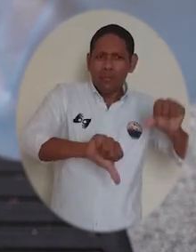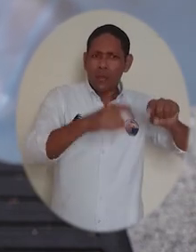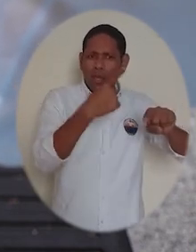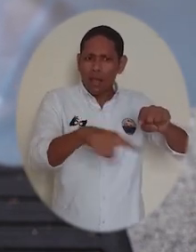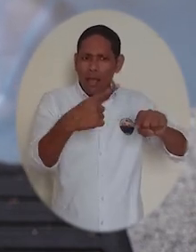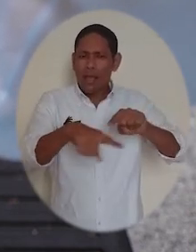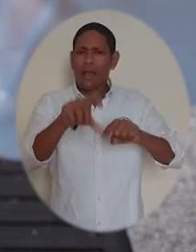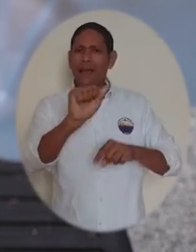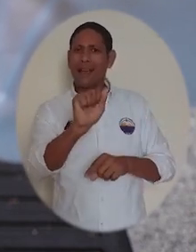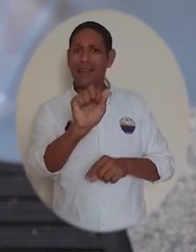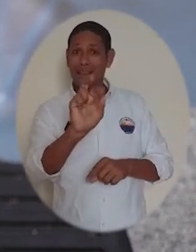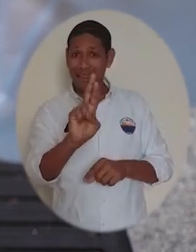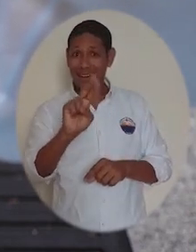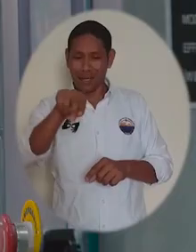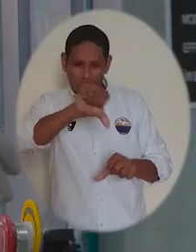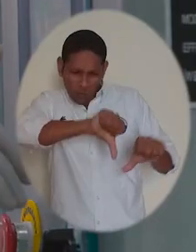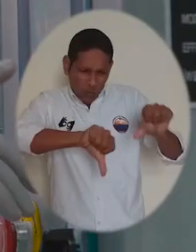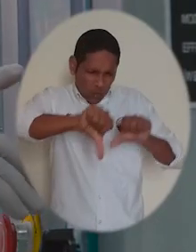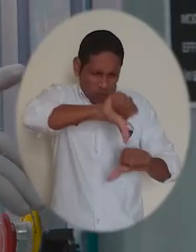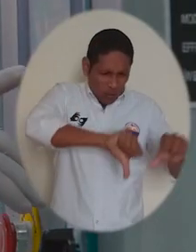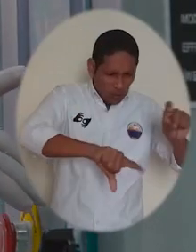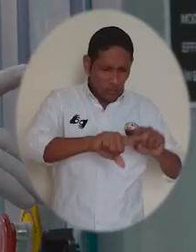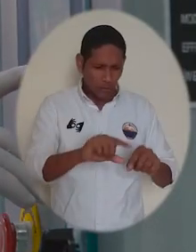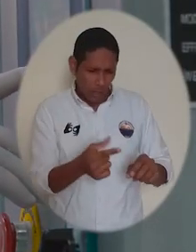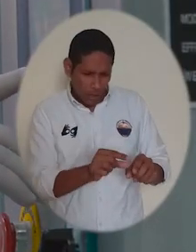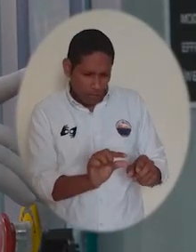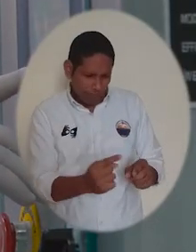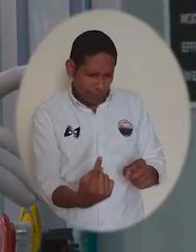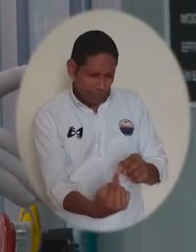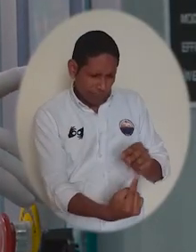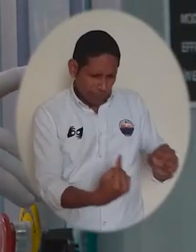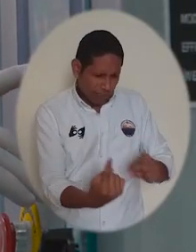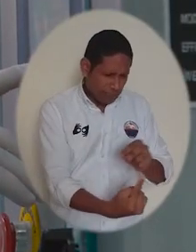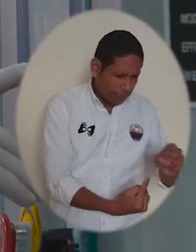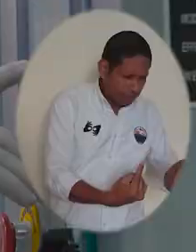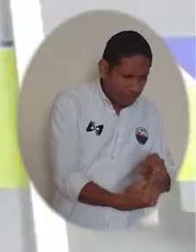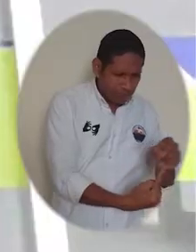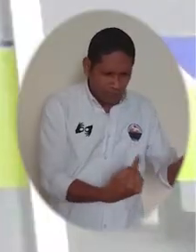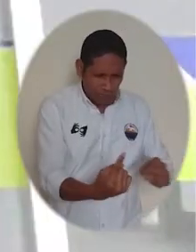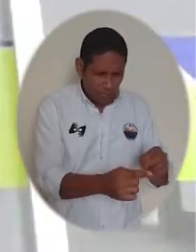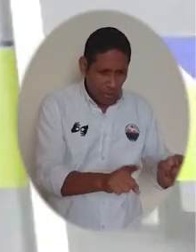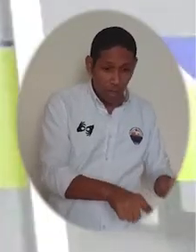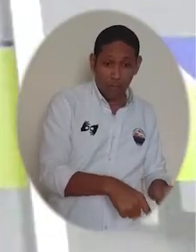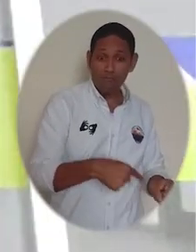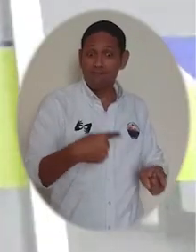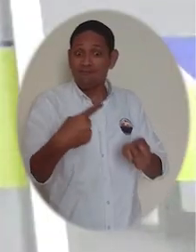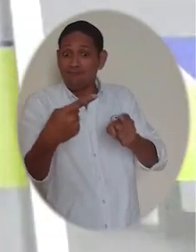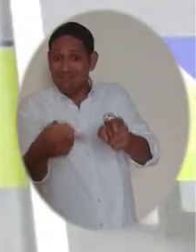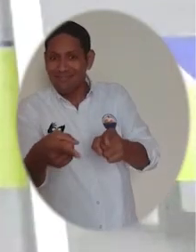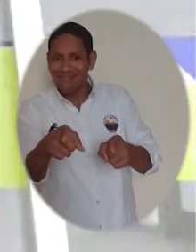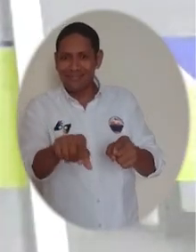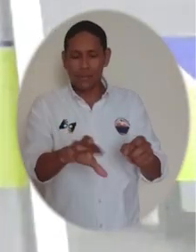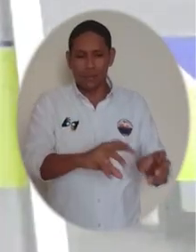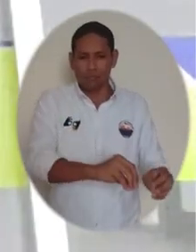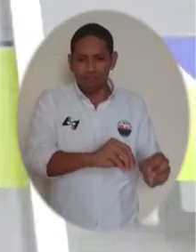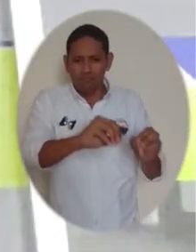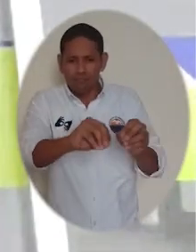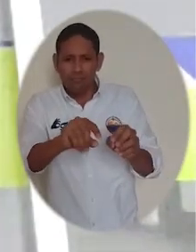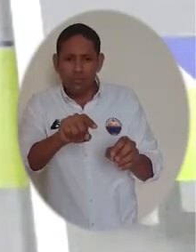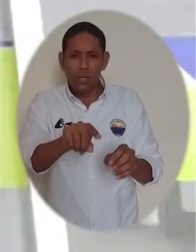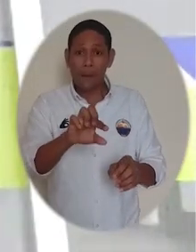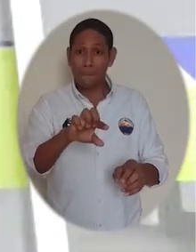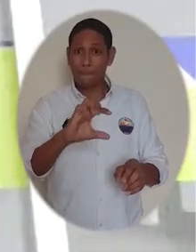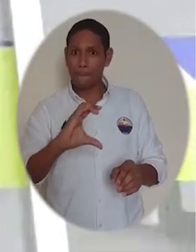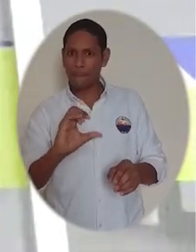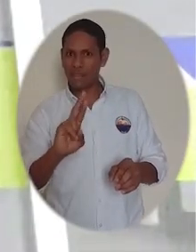vez se haya desarrollado la extracción, se traslada a la zona de PCR. Allí en esa zona de PCR y post-PCR es donde se hace